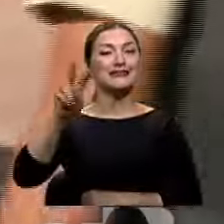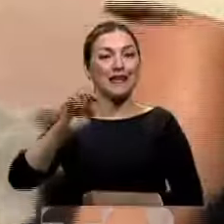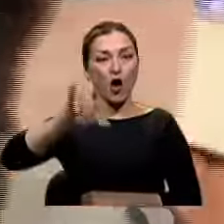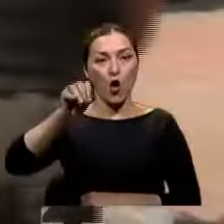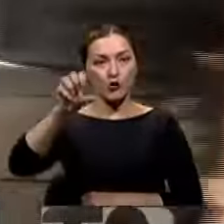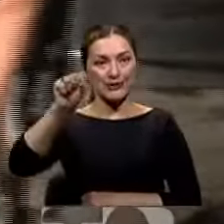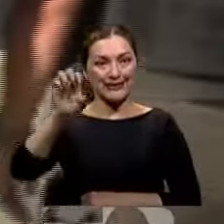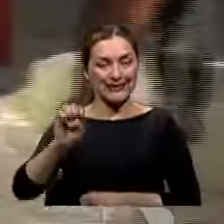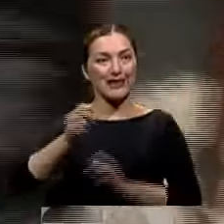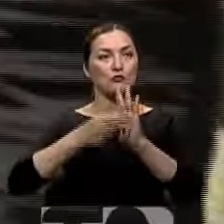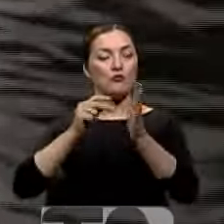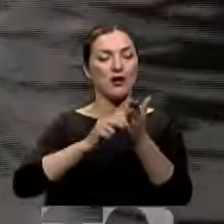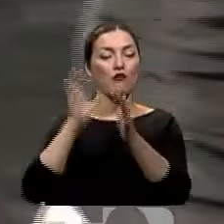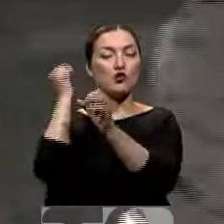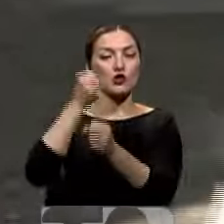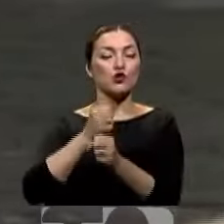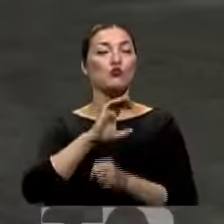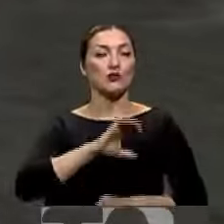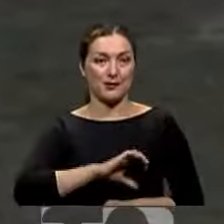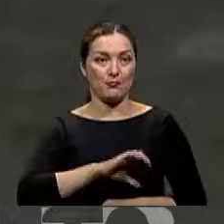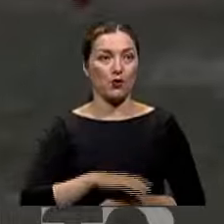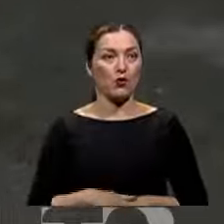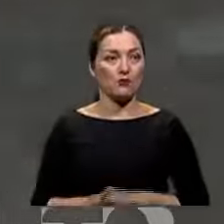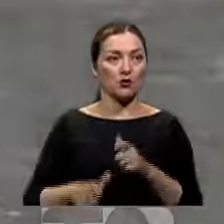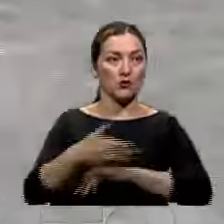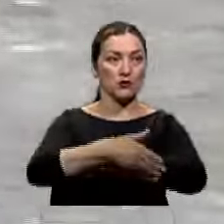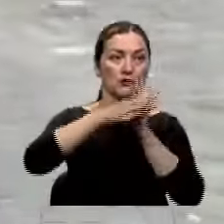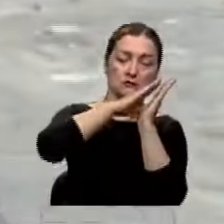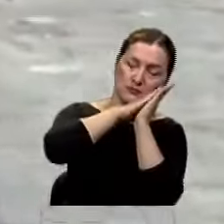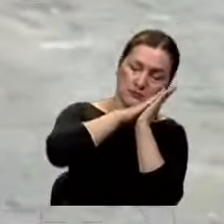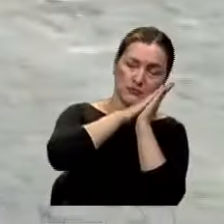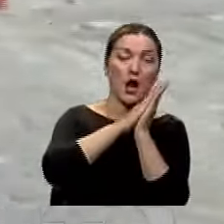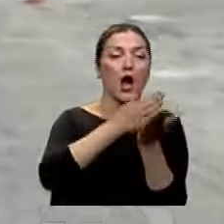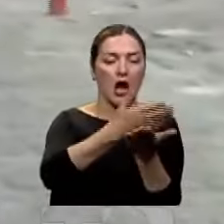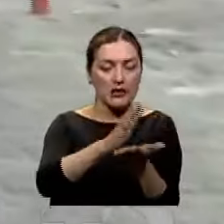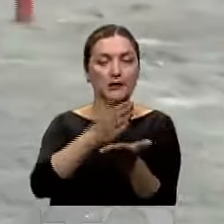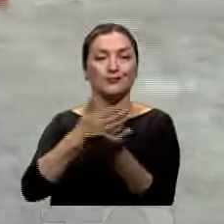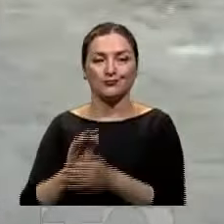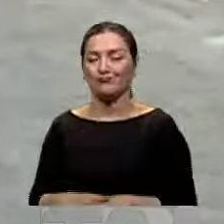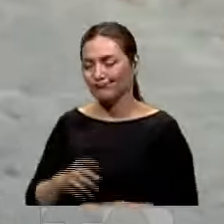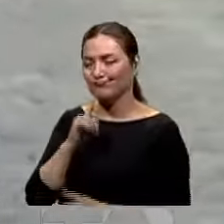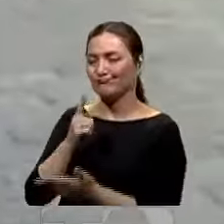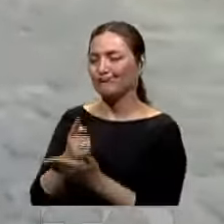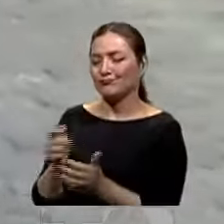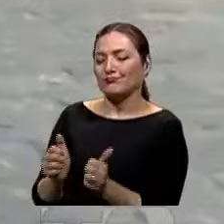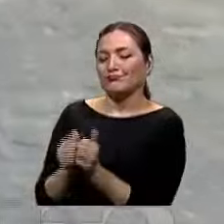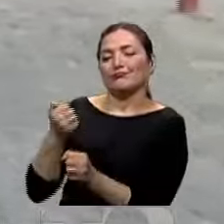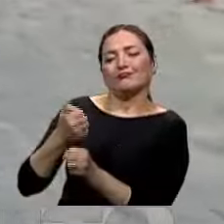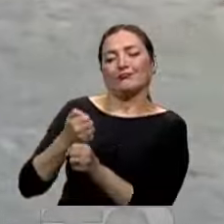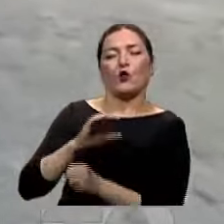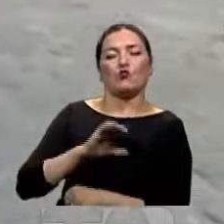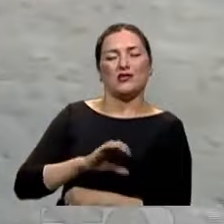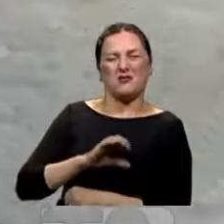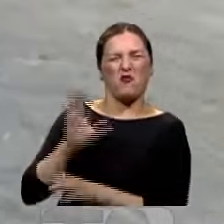cierta forma se está retirando a los habitantes de calle que pernotan en estas veredas. Así es, efectivamente se ha hecho la coordinación conjunta con las